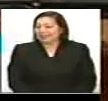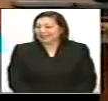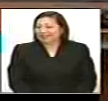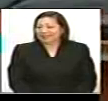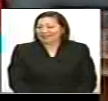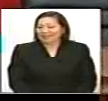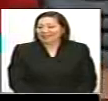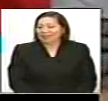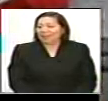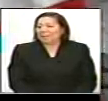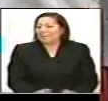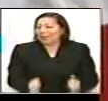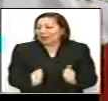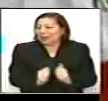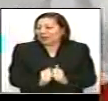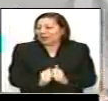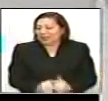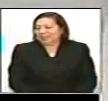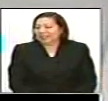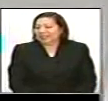dice